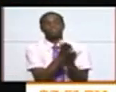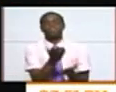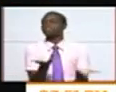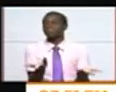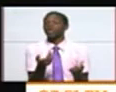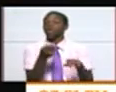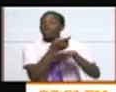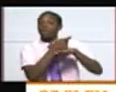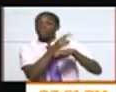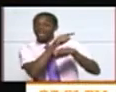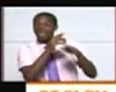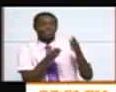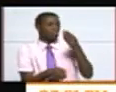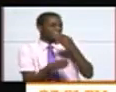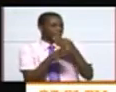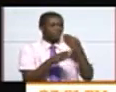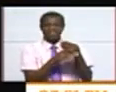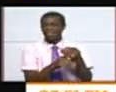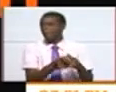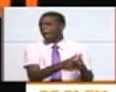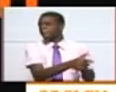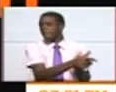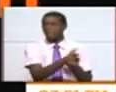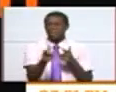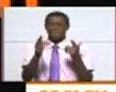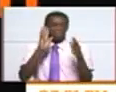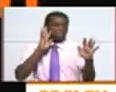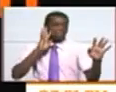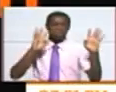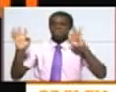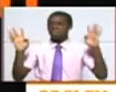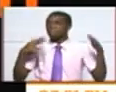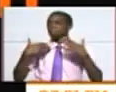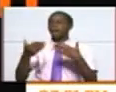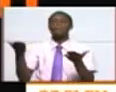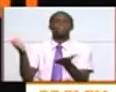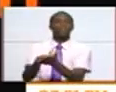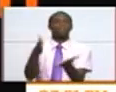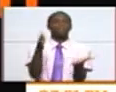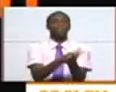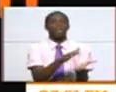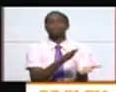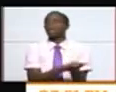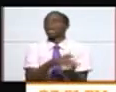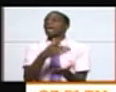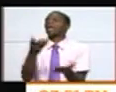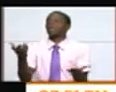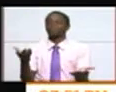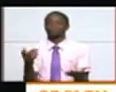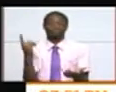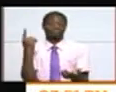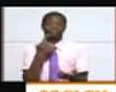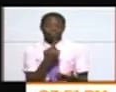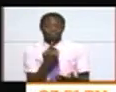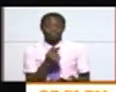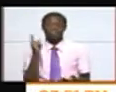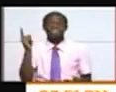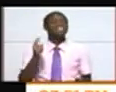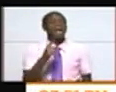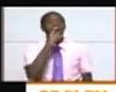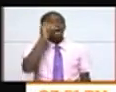está disparando a mansalva y con saldo de muertos y de heridos. Te denuncio, Maduro,